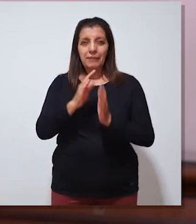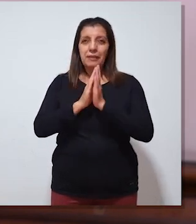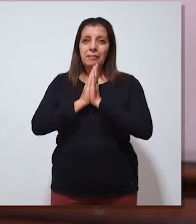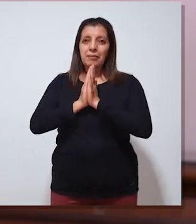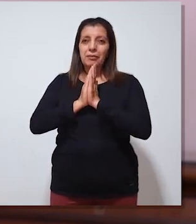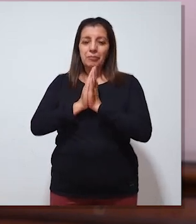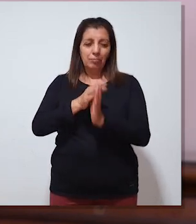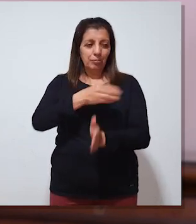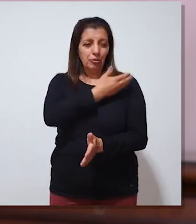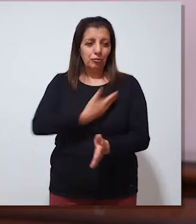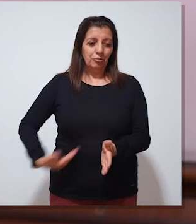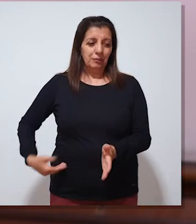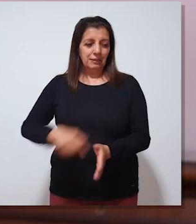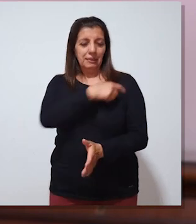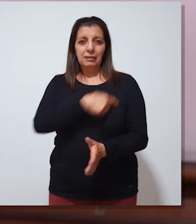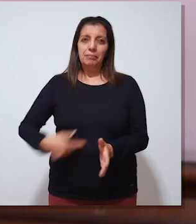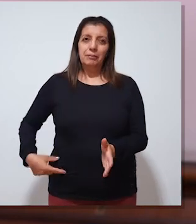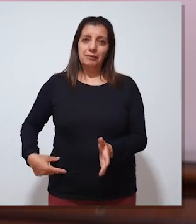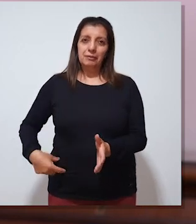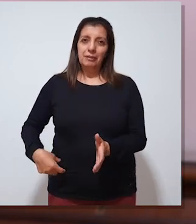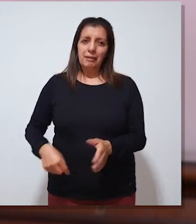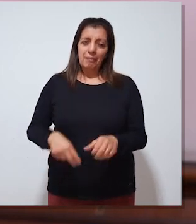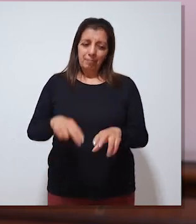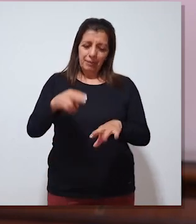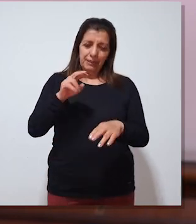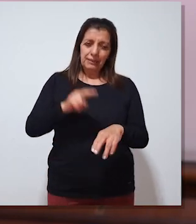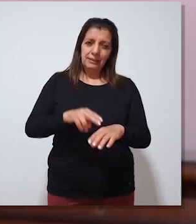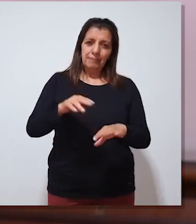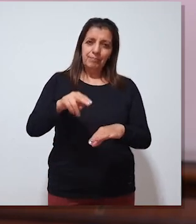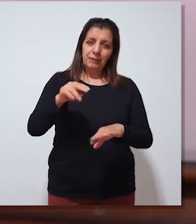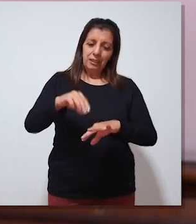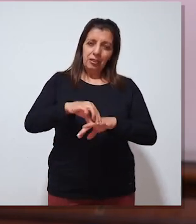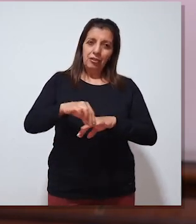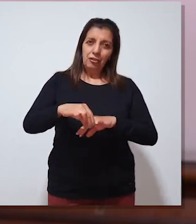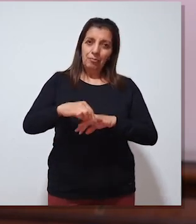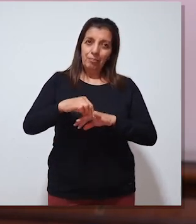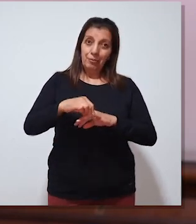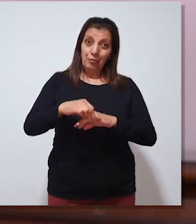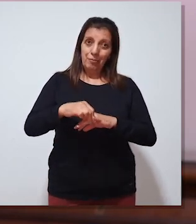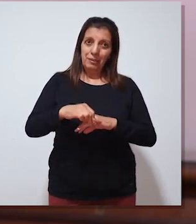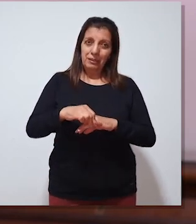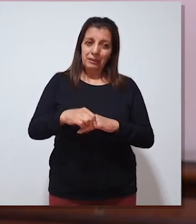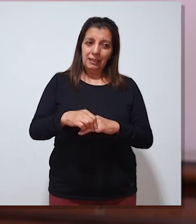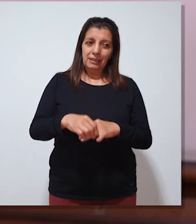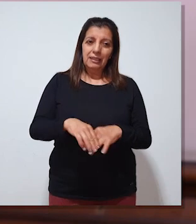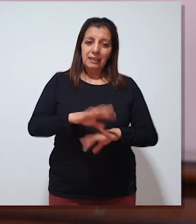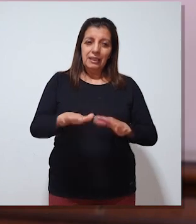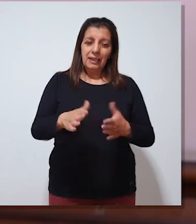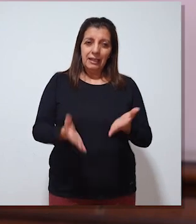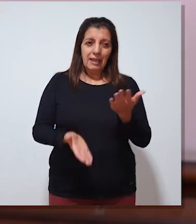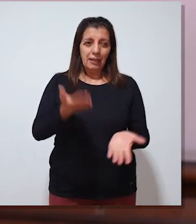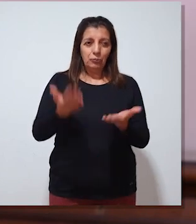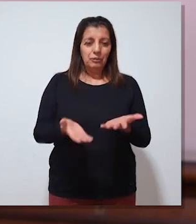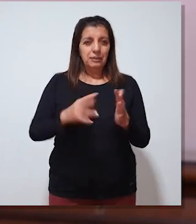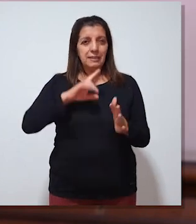que sepan asumir un real compromiso en vista a disminuir las injusticias, sintiéndose defensores de la dignidad humana